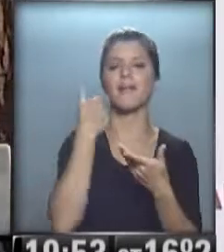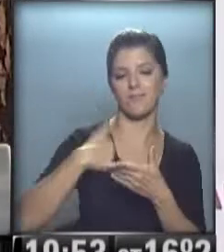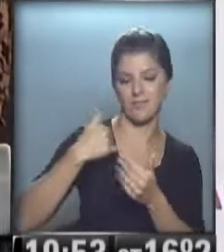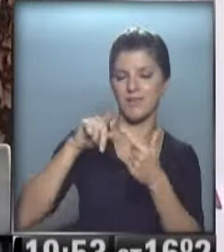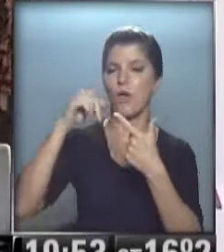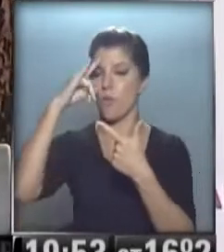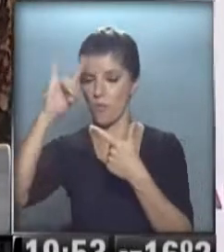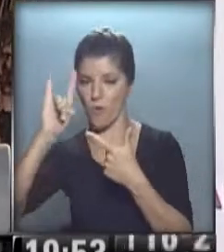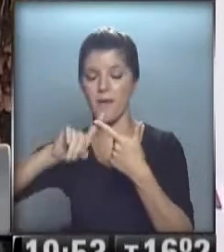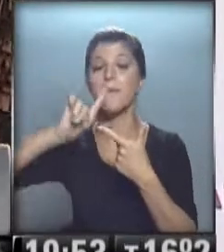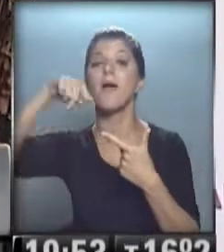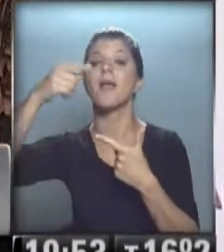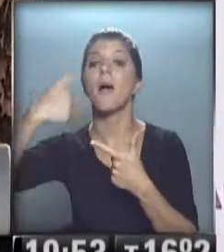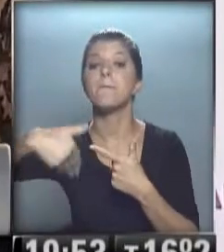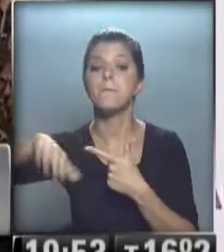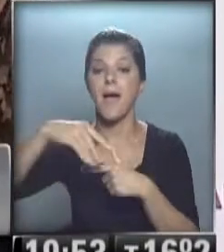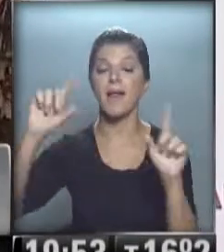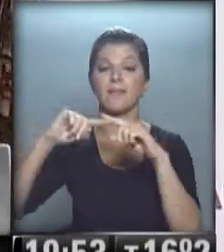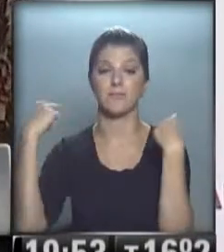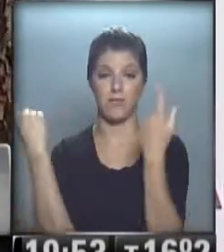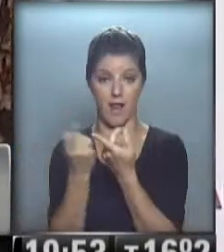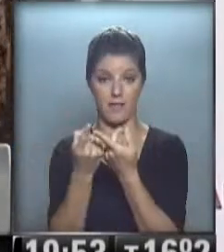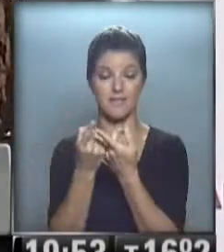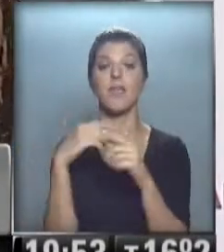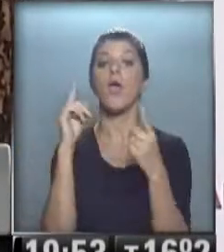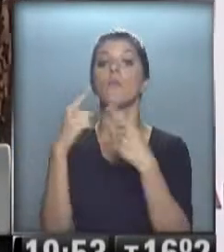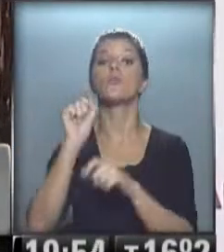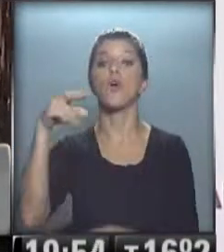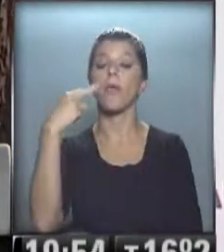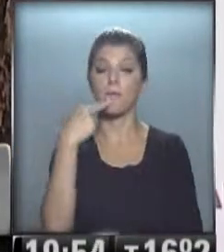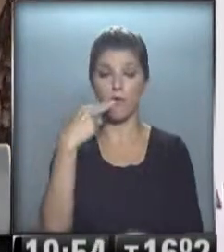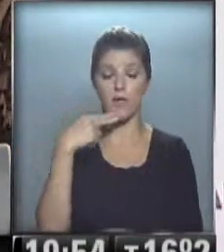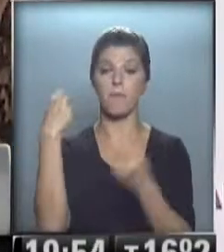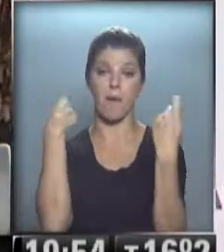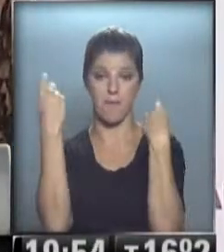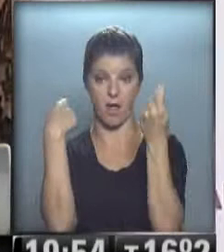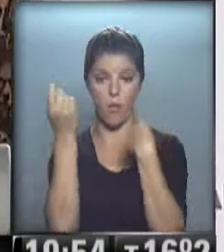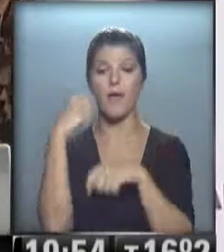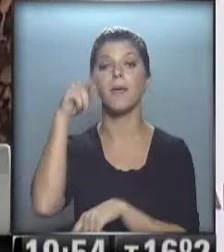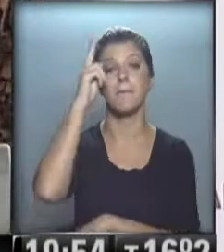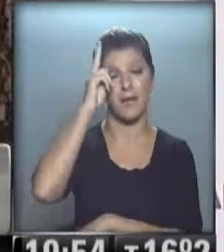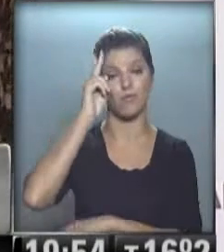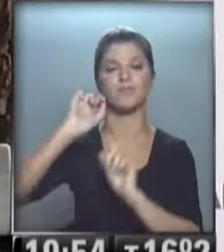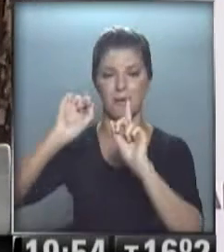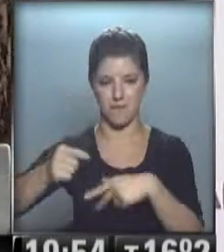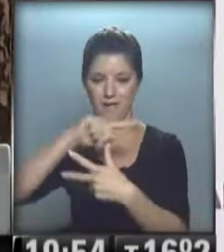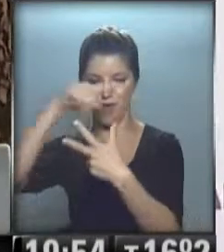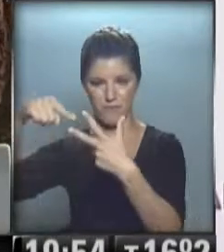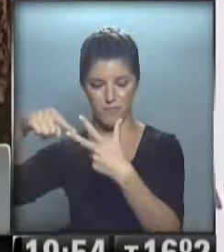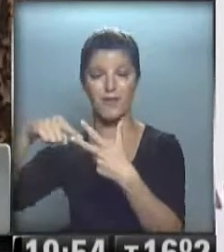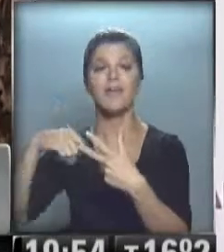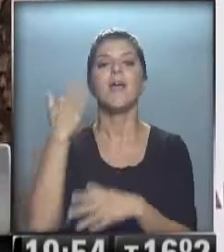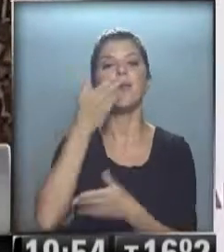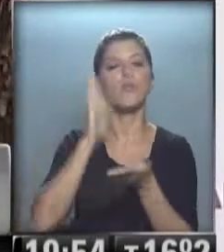Para mañana están previstos en la Sala Pairó shows de músicos de Bolivia, de Paraguay y de Perú también. Y hablando de músicos, es